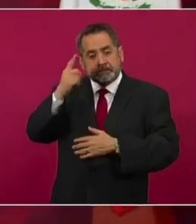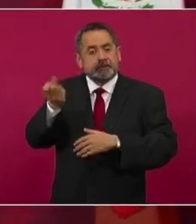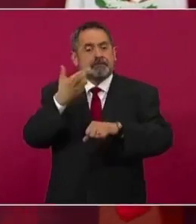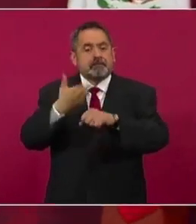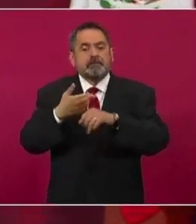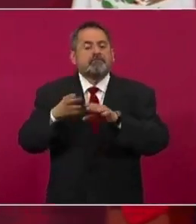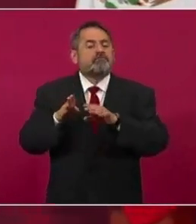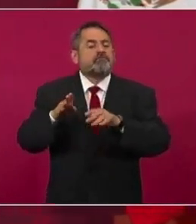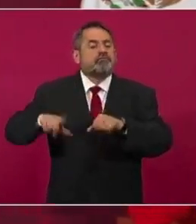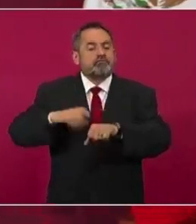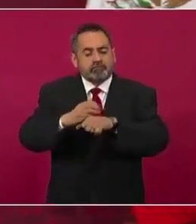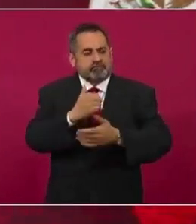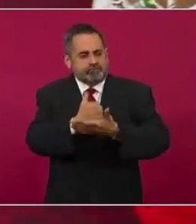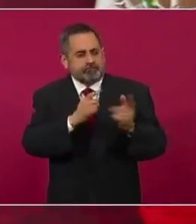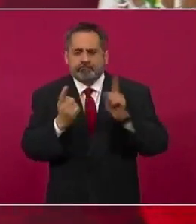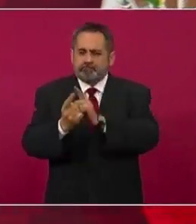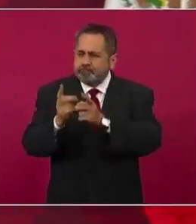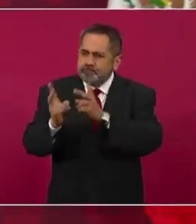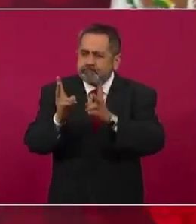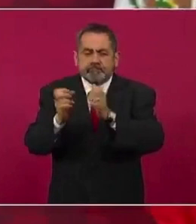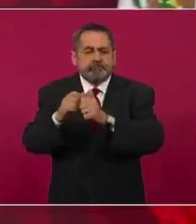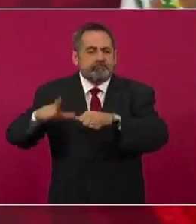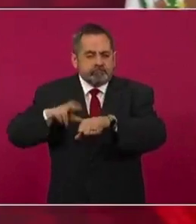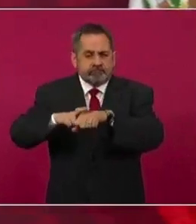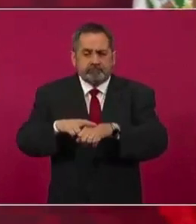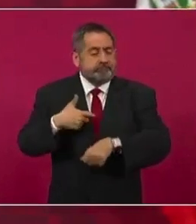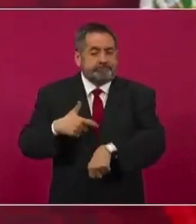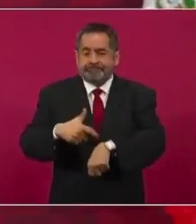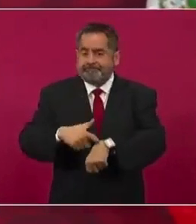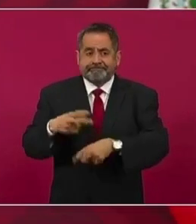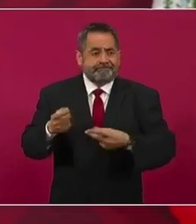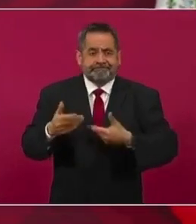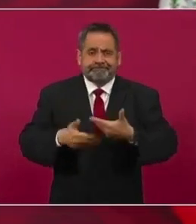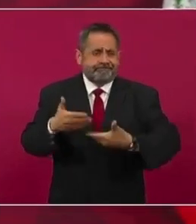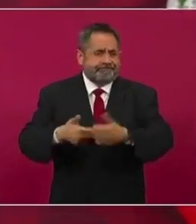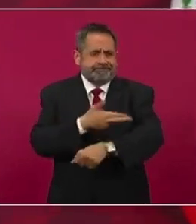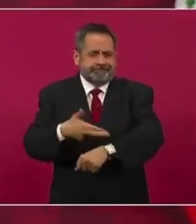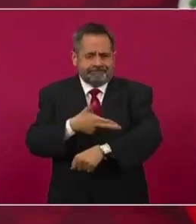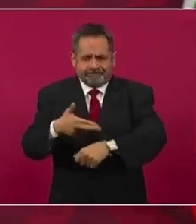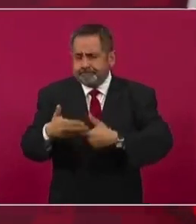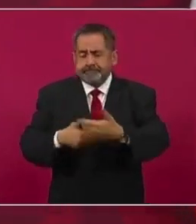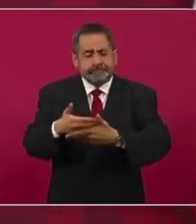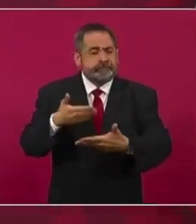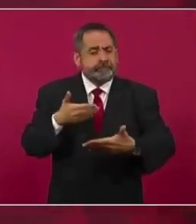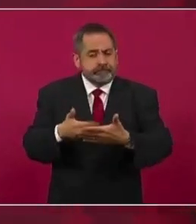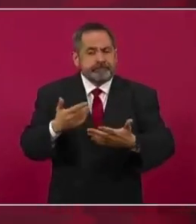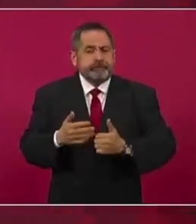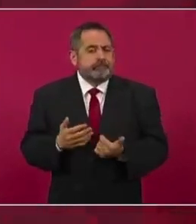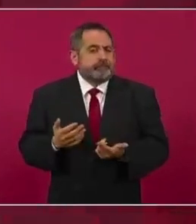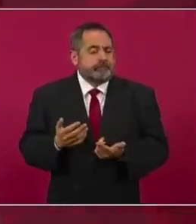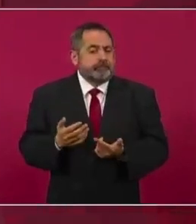el tiempo encima, no podemos detenernos, son obras que vamos